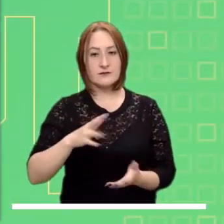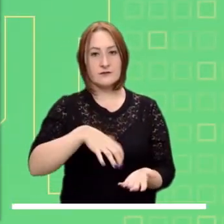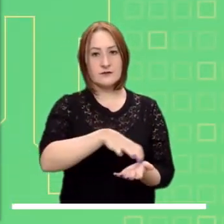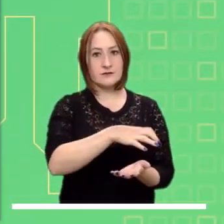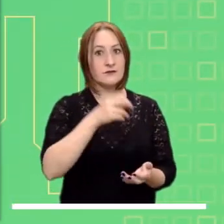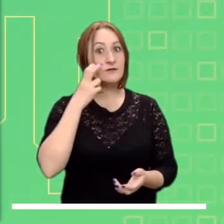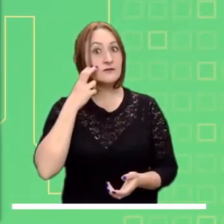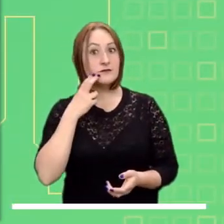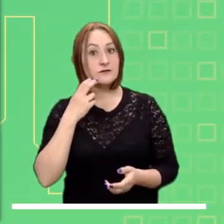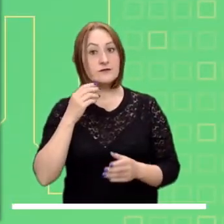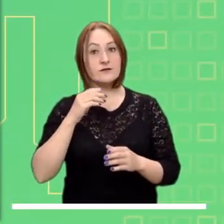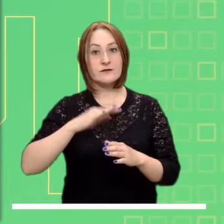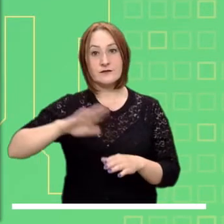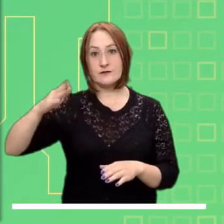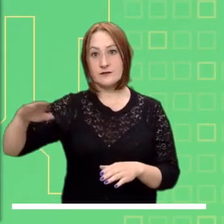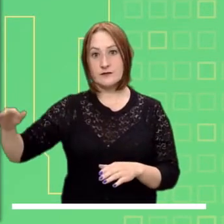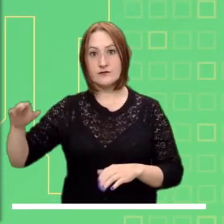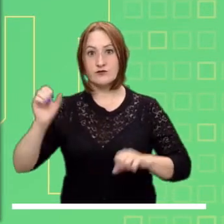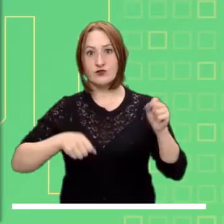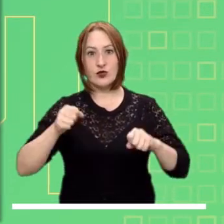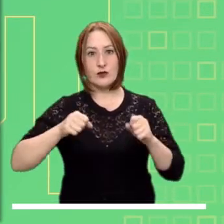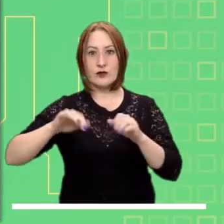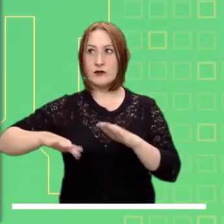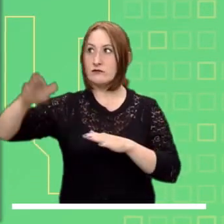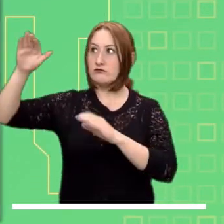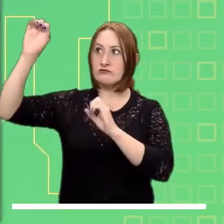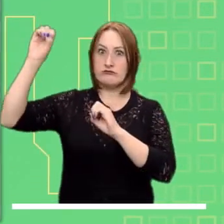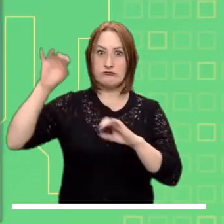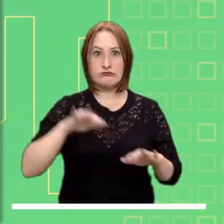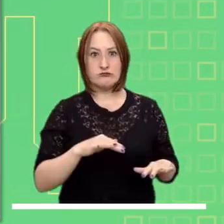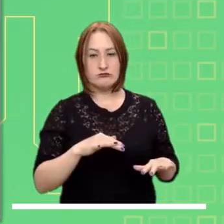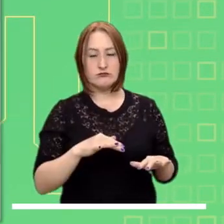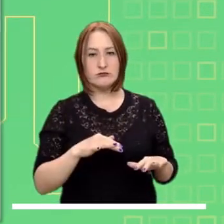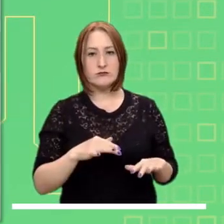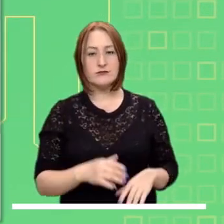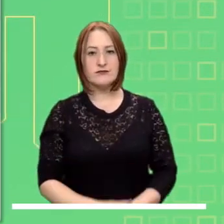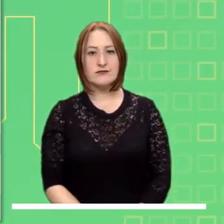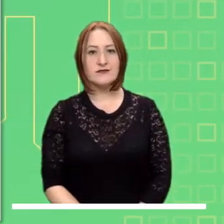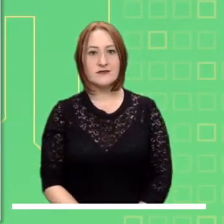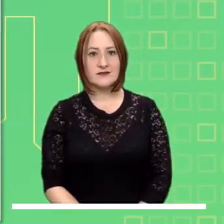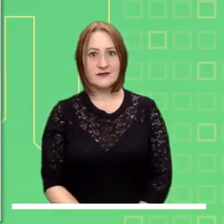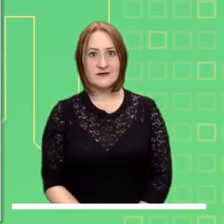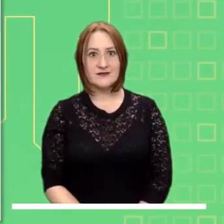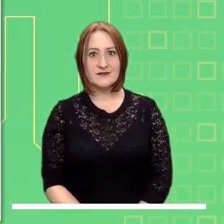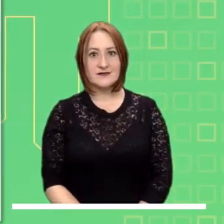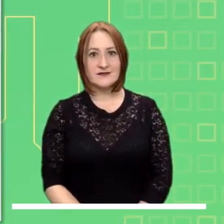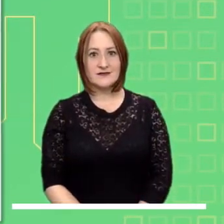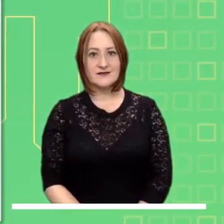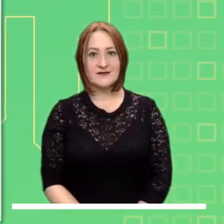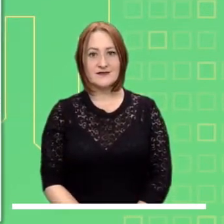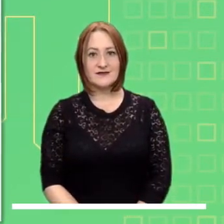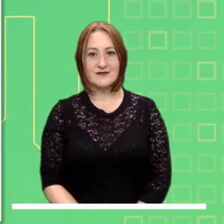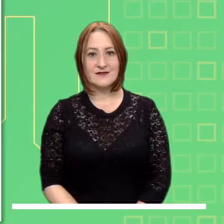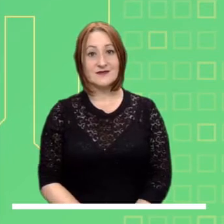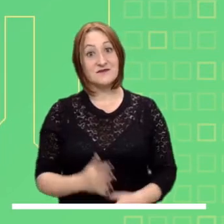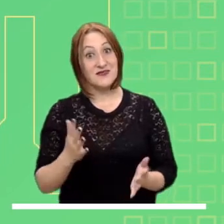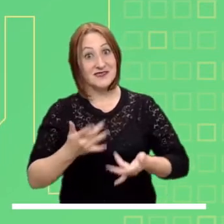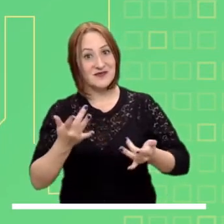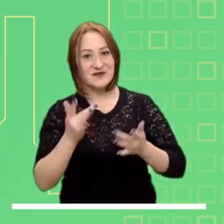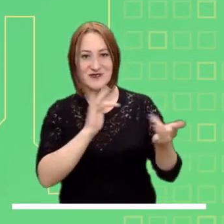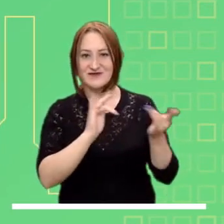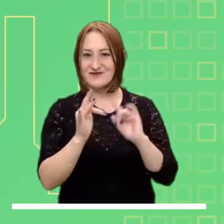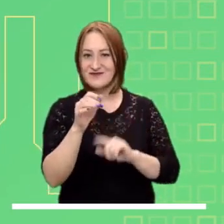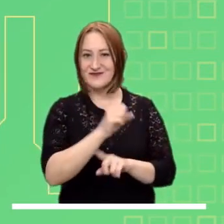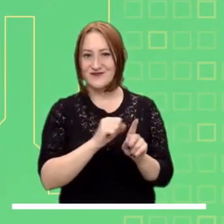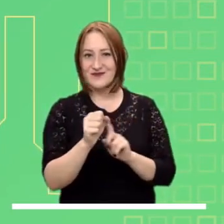Máxima alerta se presenta en los departamentos de Santander, Chocó y Antioquia por alta probabilidad de deslizamientos de tierra en zonas